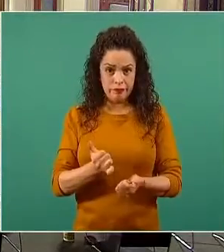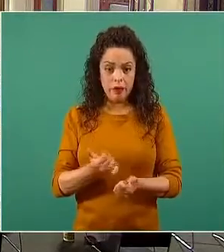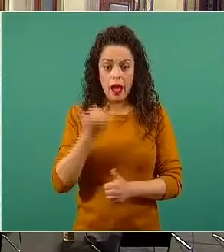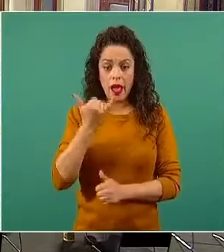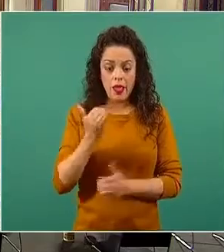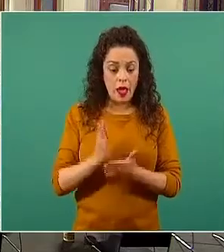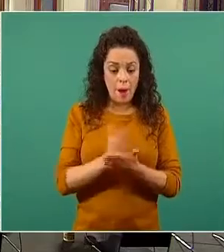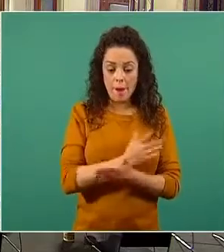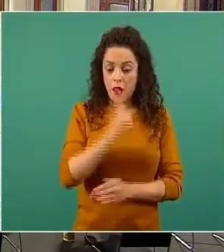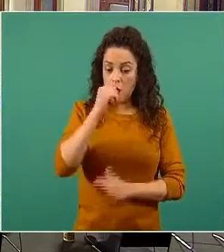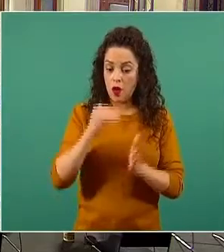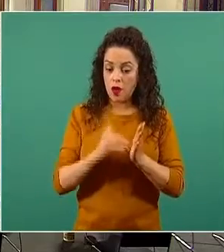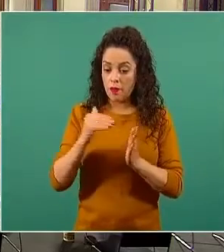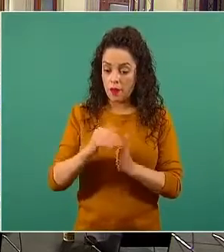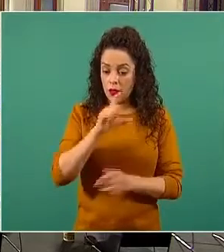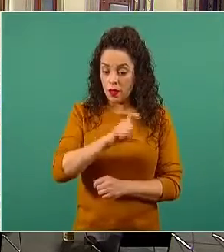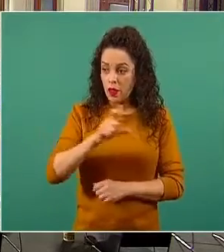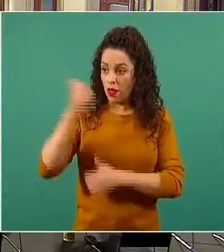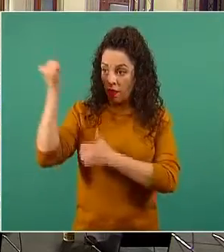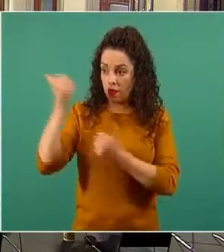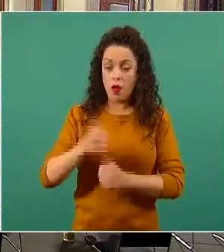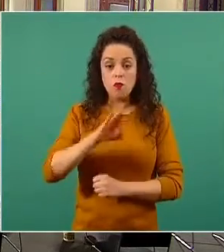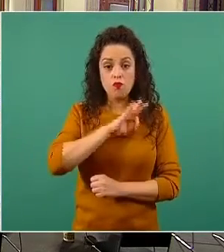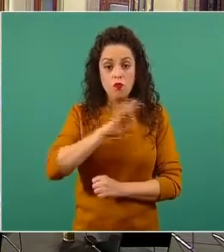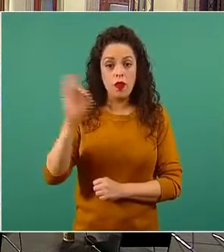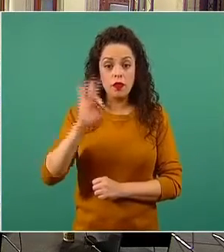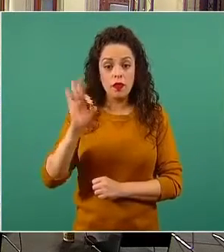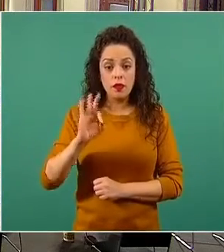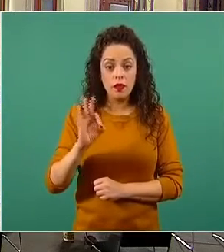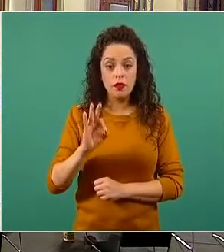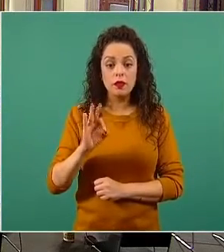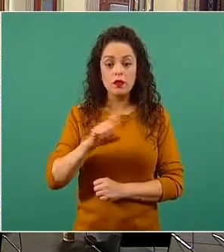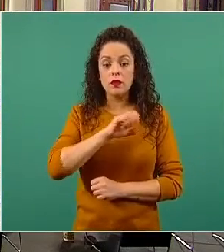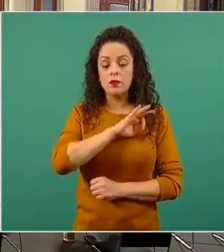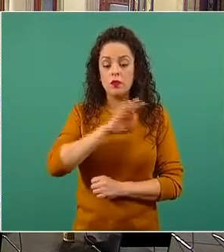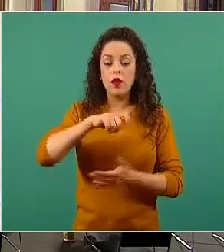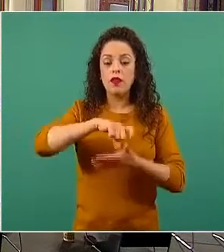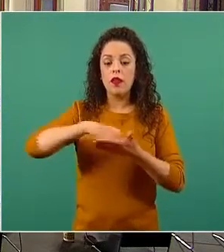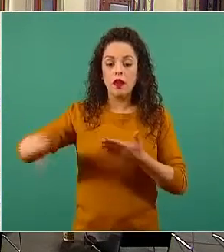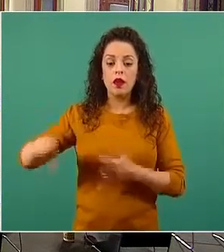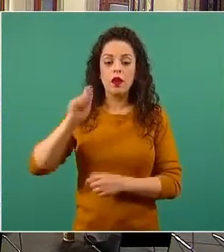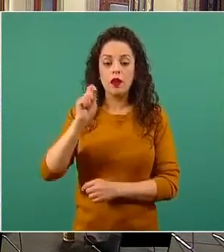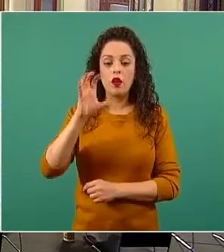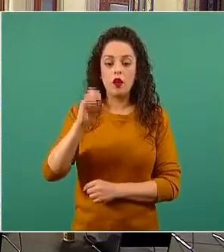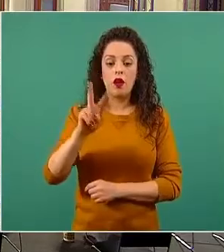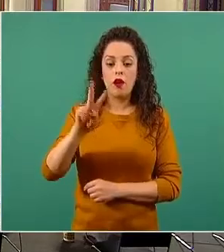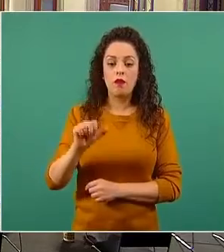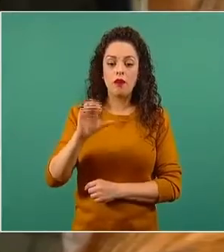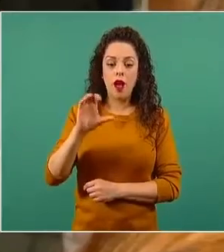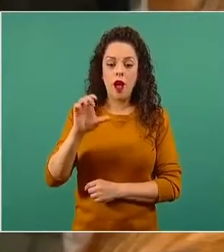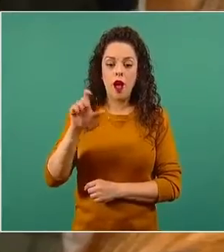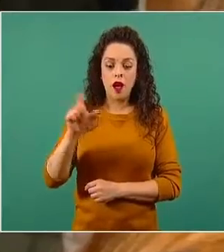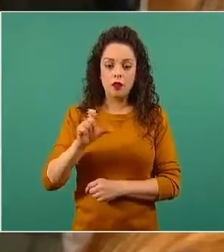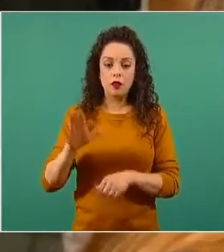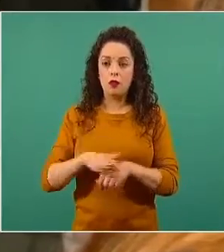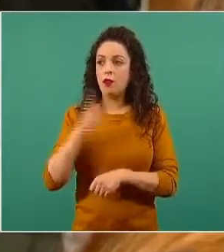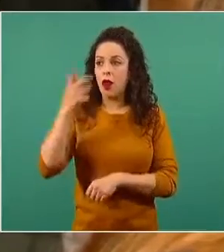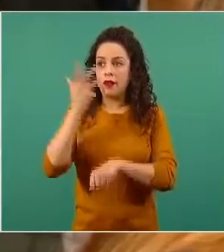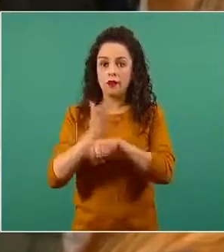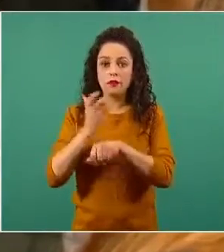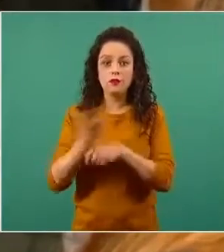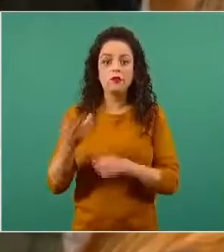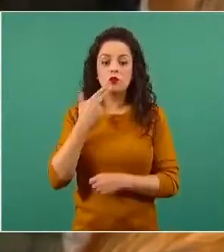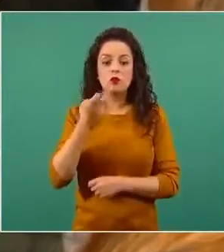1.000.000 de dosis que se van a recibir, sí hay posibilidad de adquirir la vacuna mediante COVAX, ya que Estados Unidos también donó vacunas a este mecanismo.